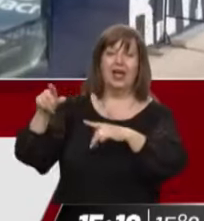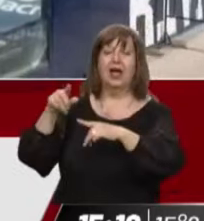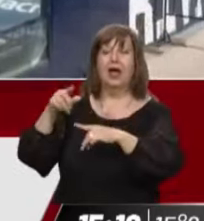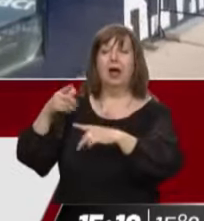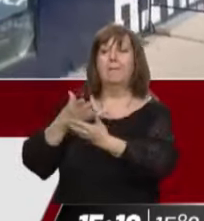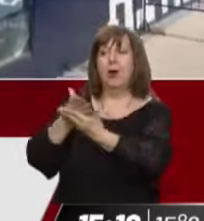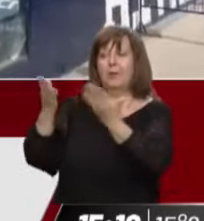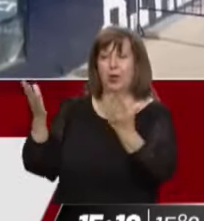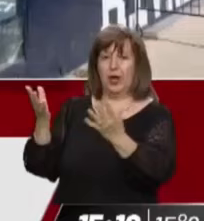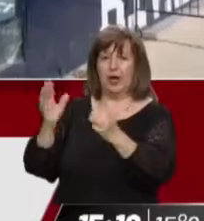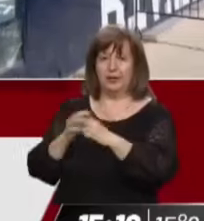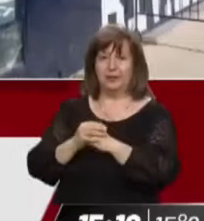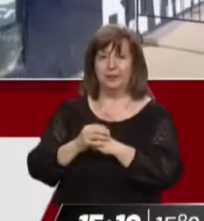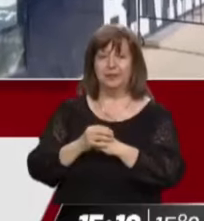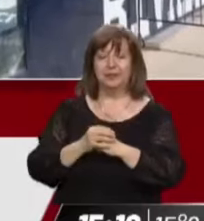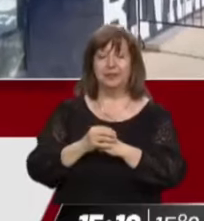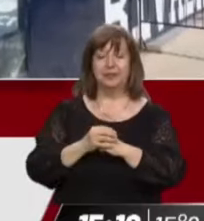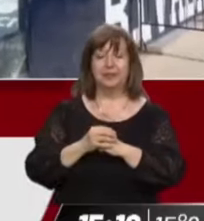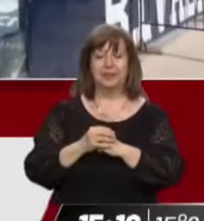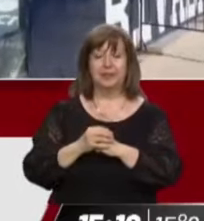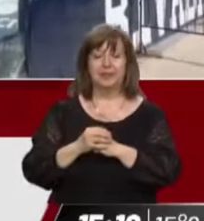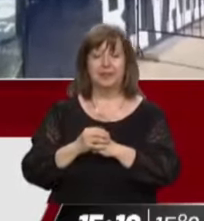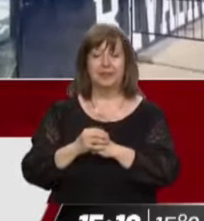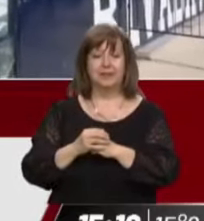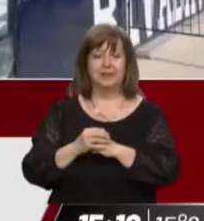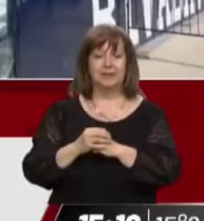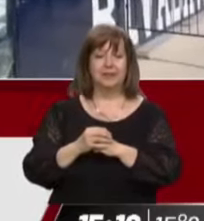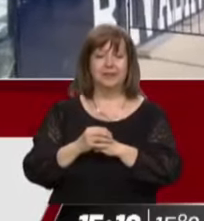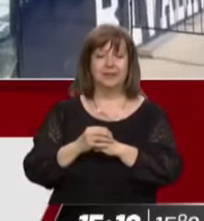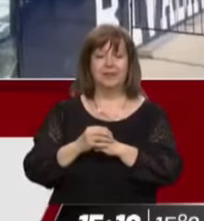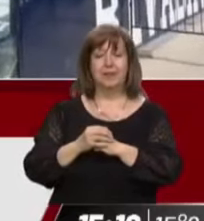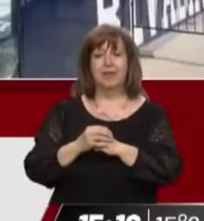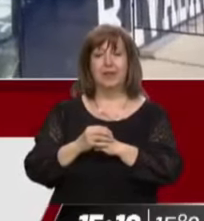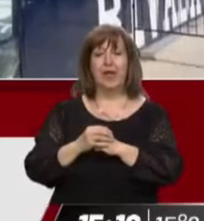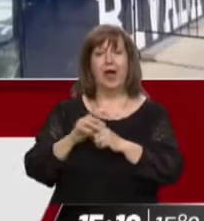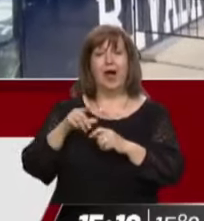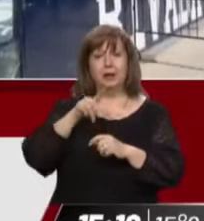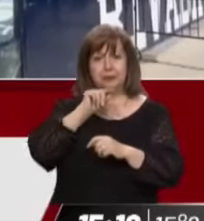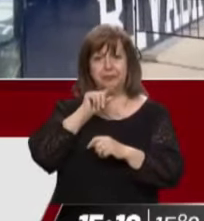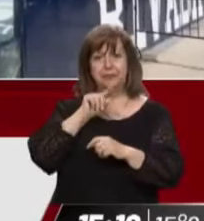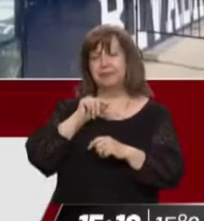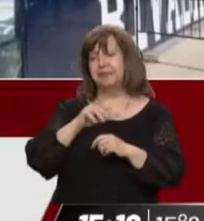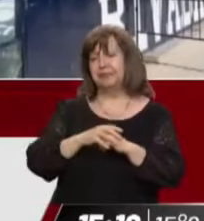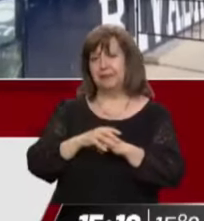me ataque. El intruso. Porque hay una. Vos mamá corré. Que parece que...